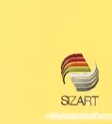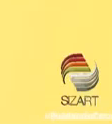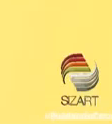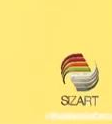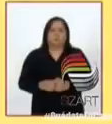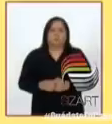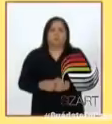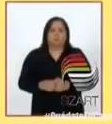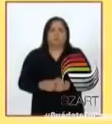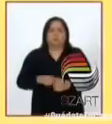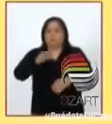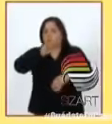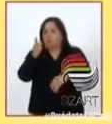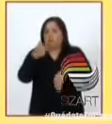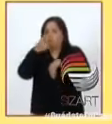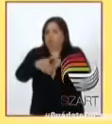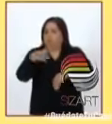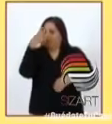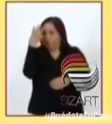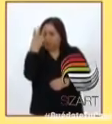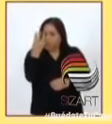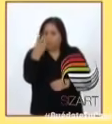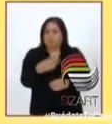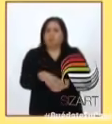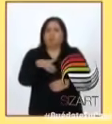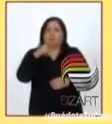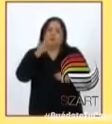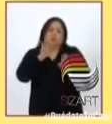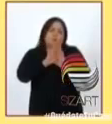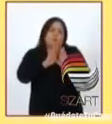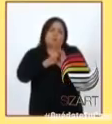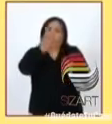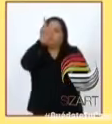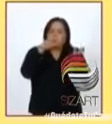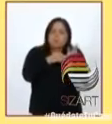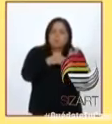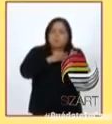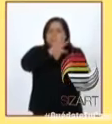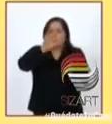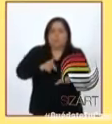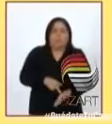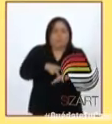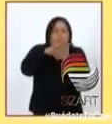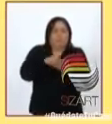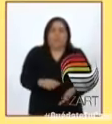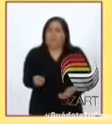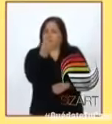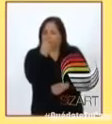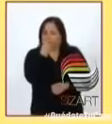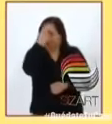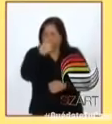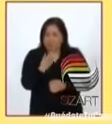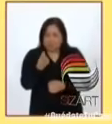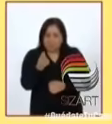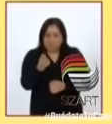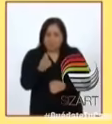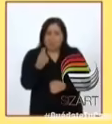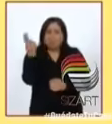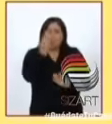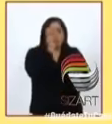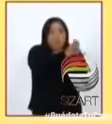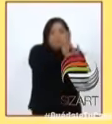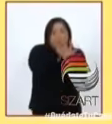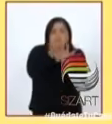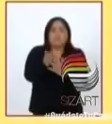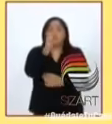Ejercicio 3 Un cargamento de 2,500 kilogramos de alimento para perro se repartirá entre